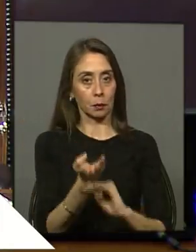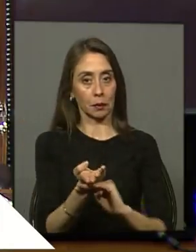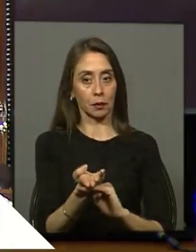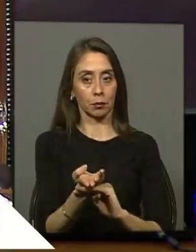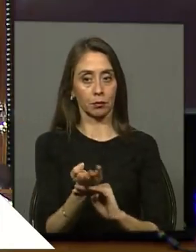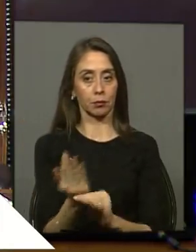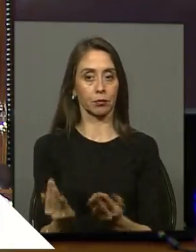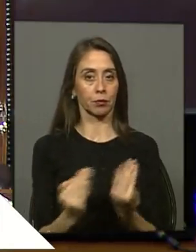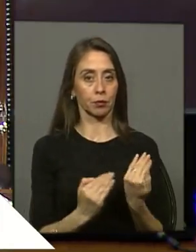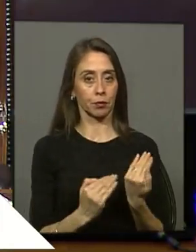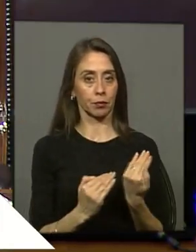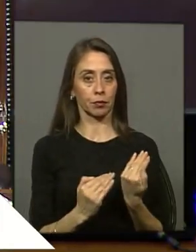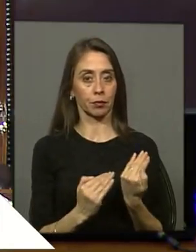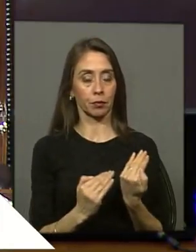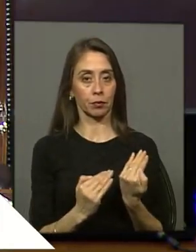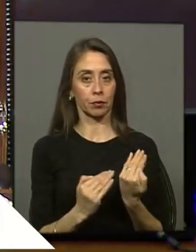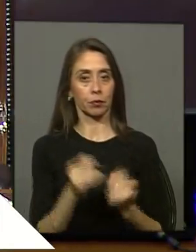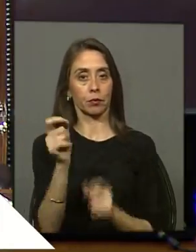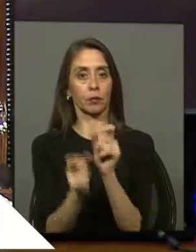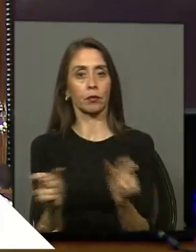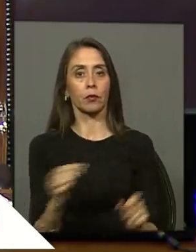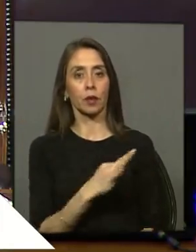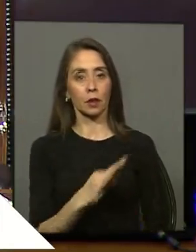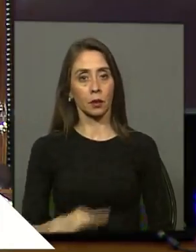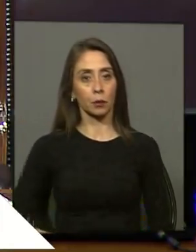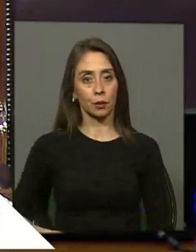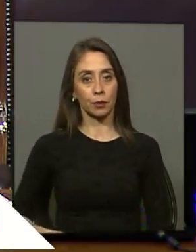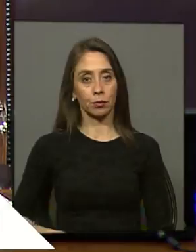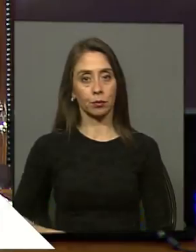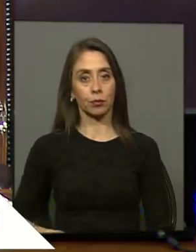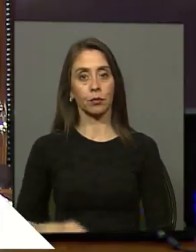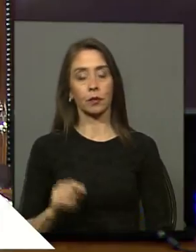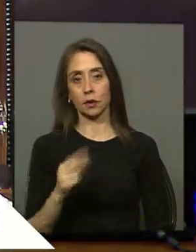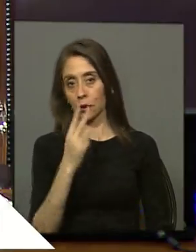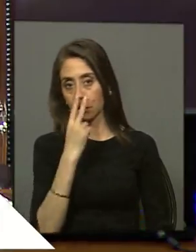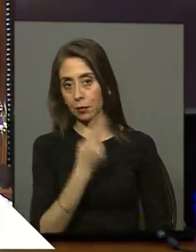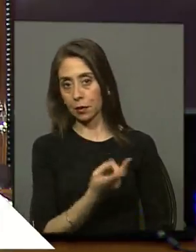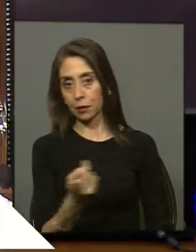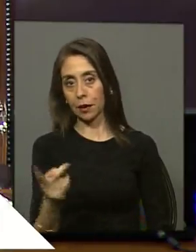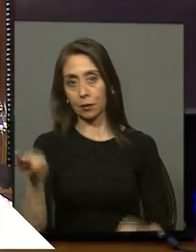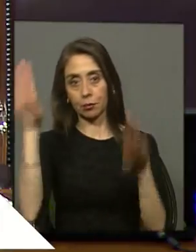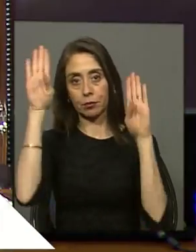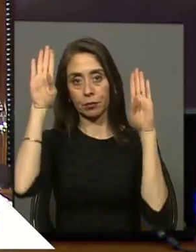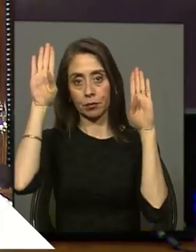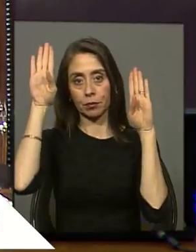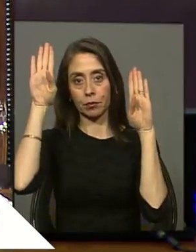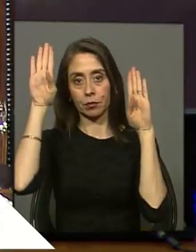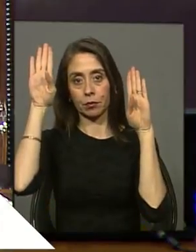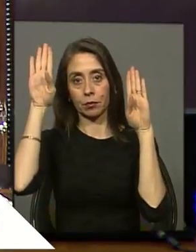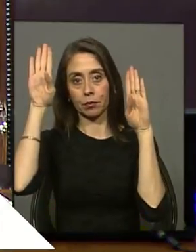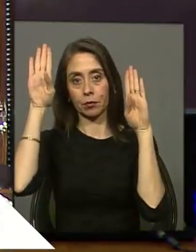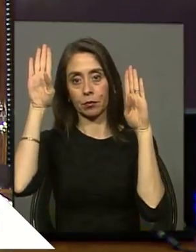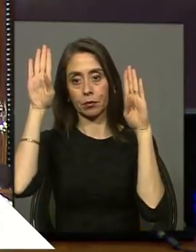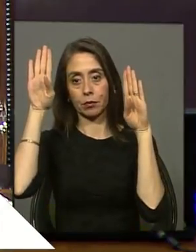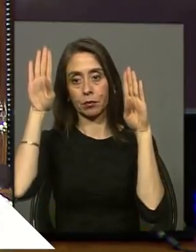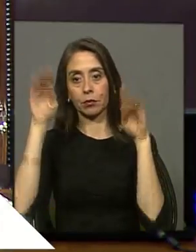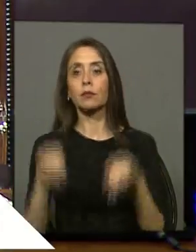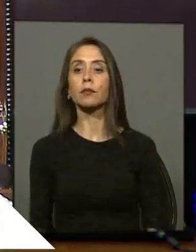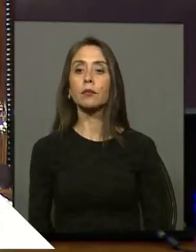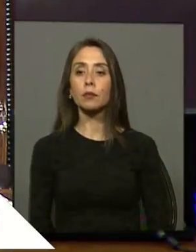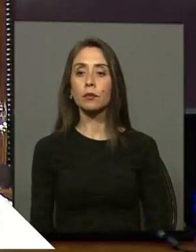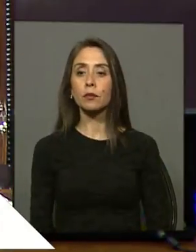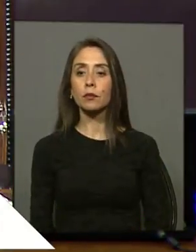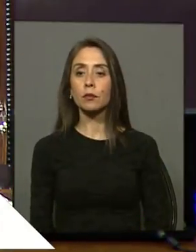con la adhesión de los parlamentarios que en este momento se encuentran levantando la mano al interior del hemiciclo